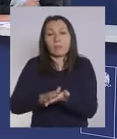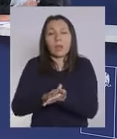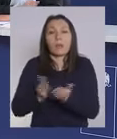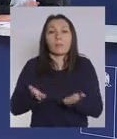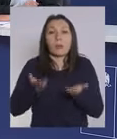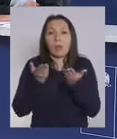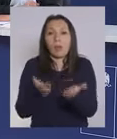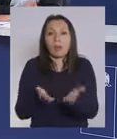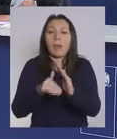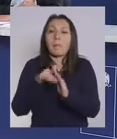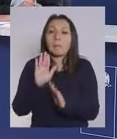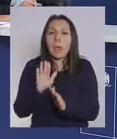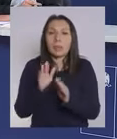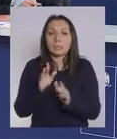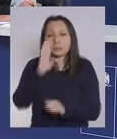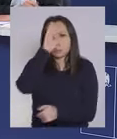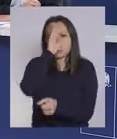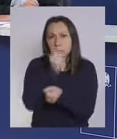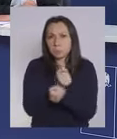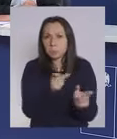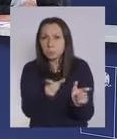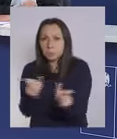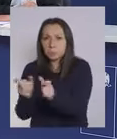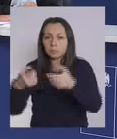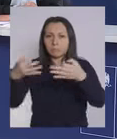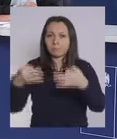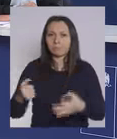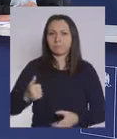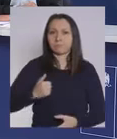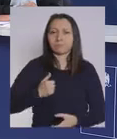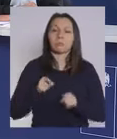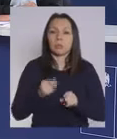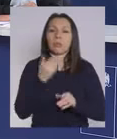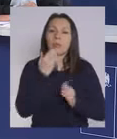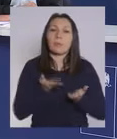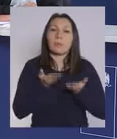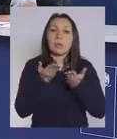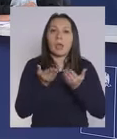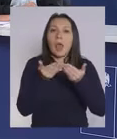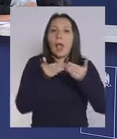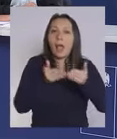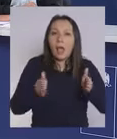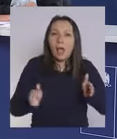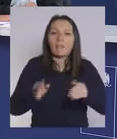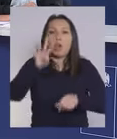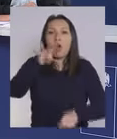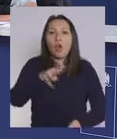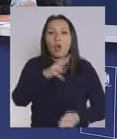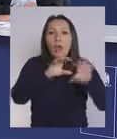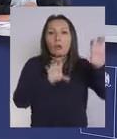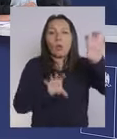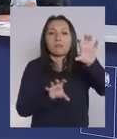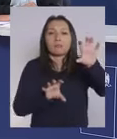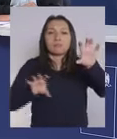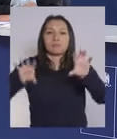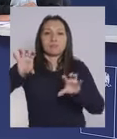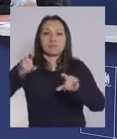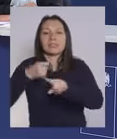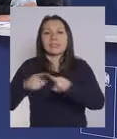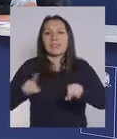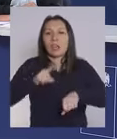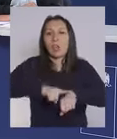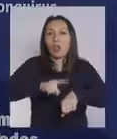dotar de mayor policías para una efectiva fiscalización y fijar también una apertura de horario diferido para el